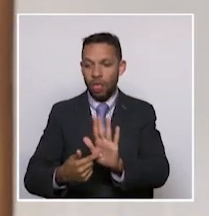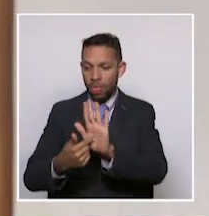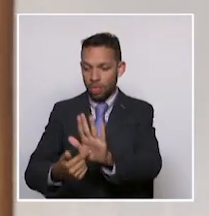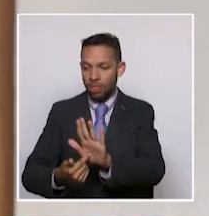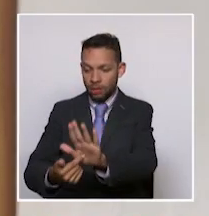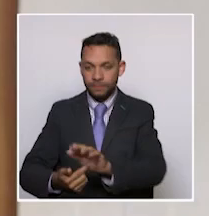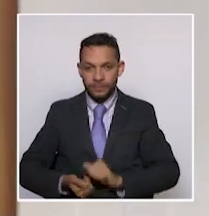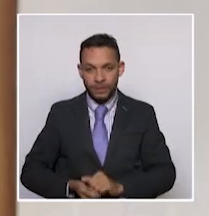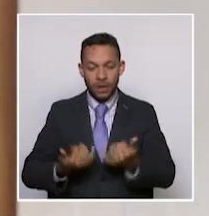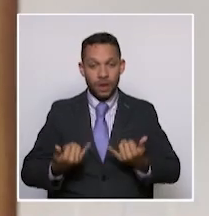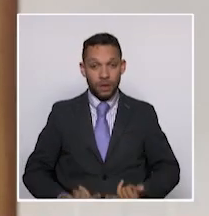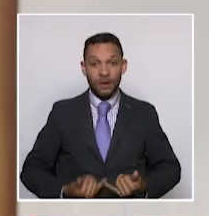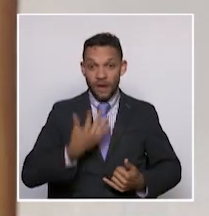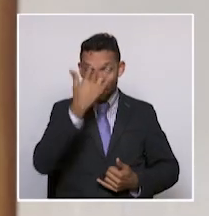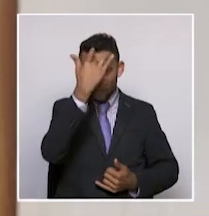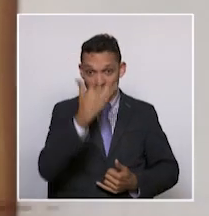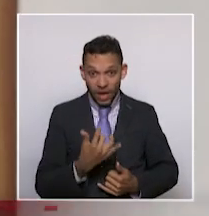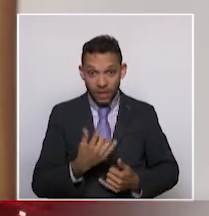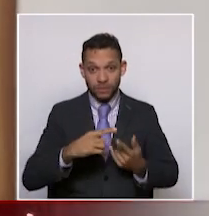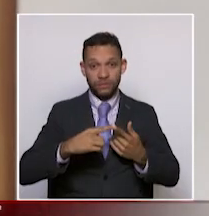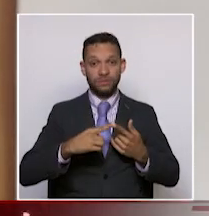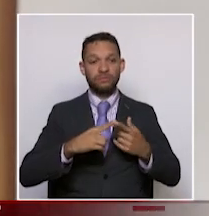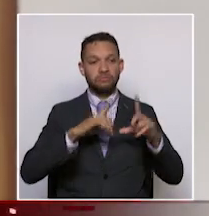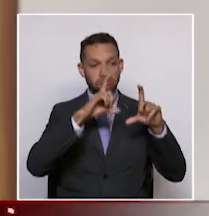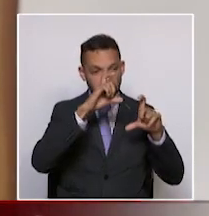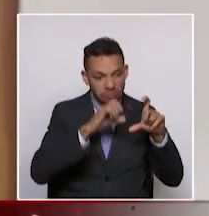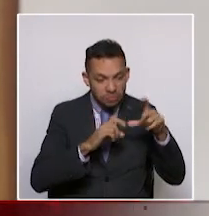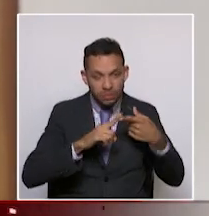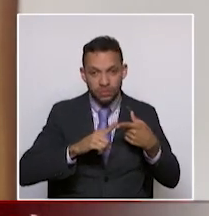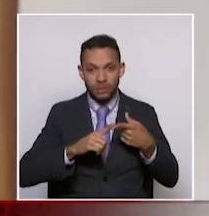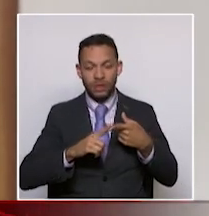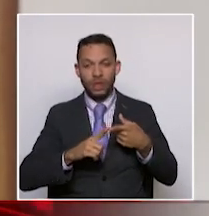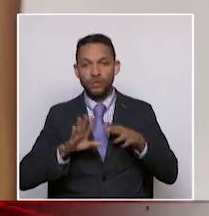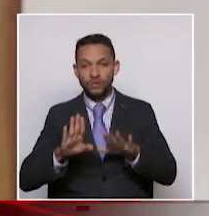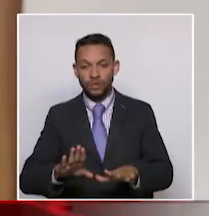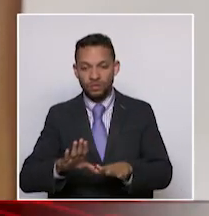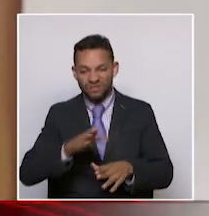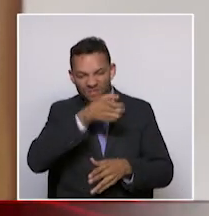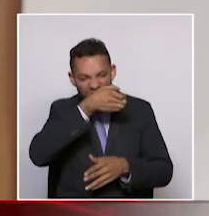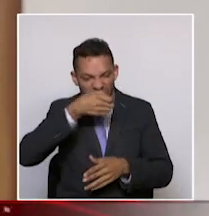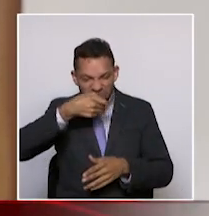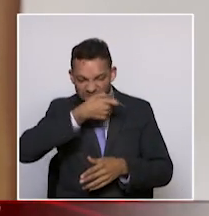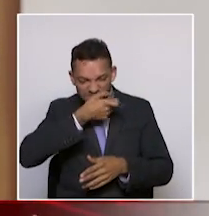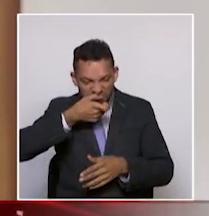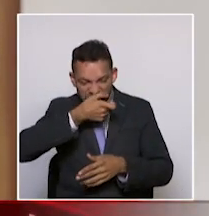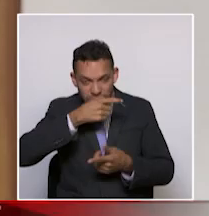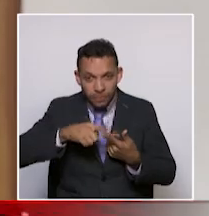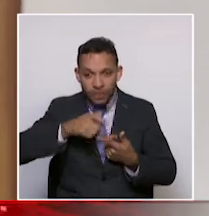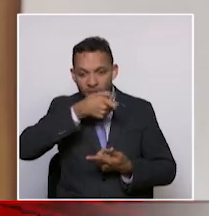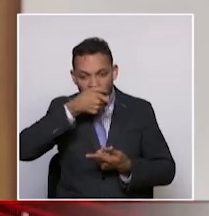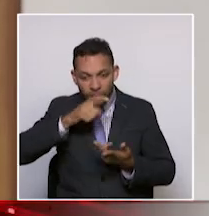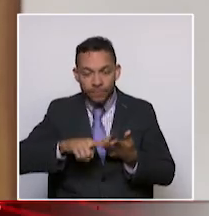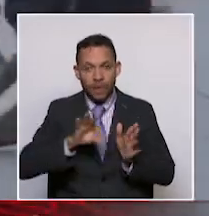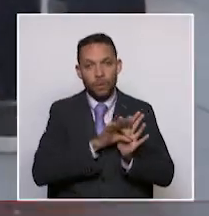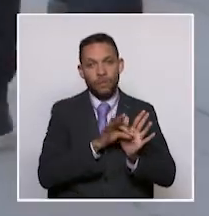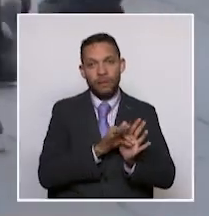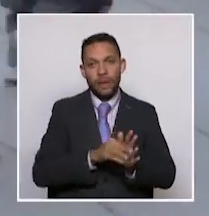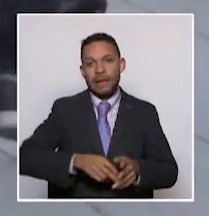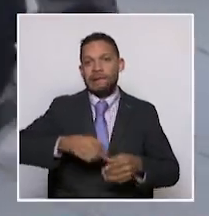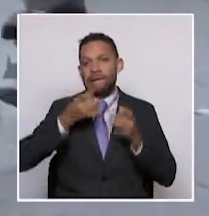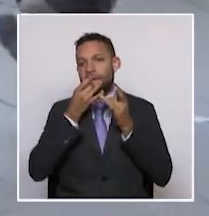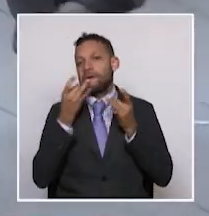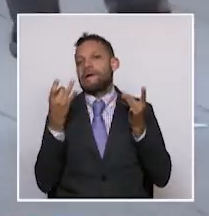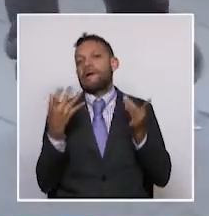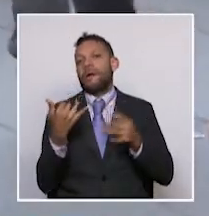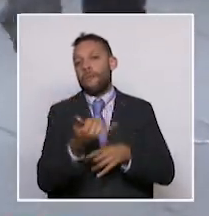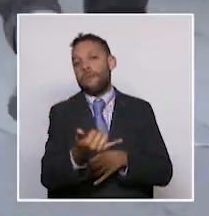estamos viendo por redes, lo que está sucediendo a nivel de drogas sintéticas, es gravísimo para la comunidad. Operan